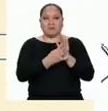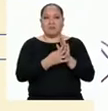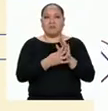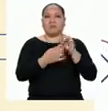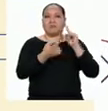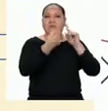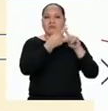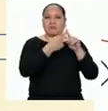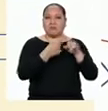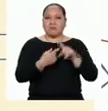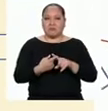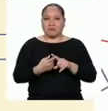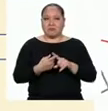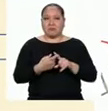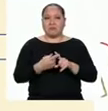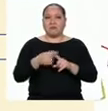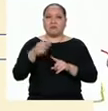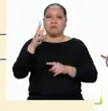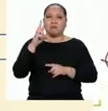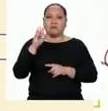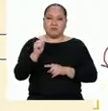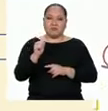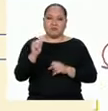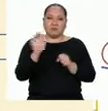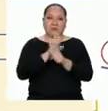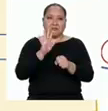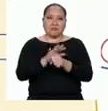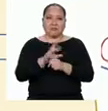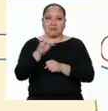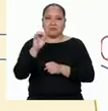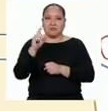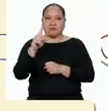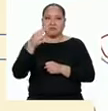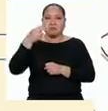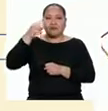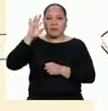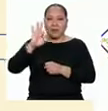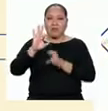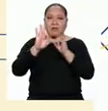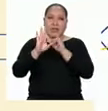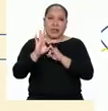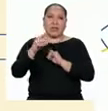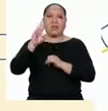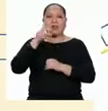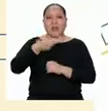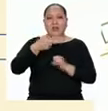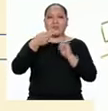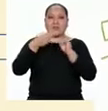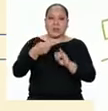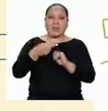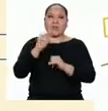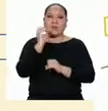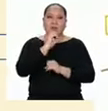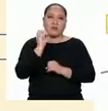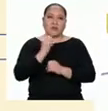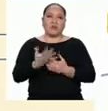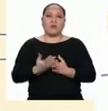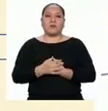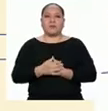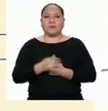las frecuencias absolutas, relativas y porcentuales y el cuadro nos queda de la siguiente